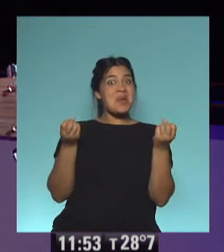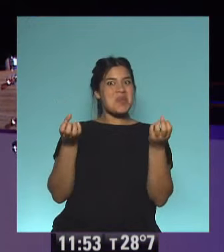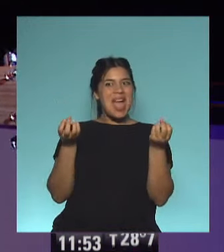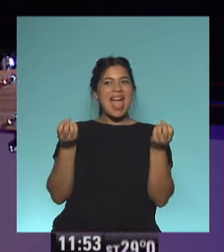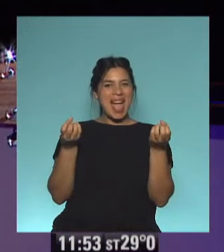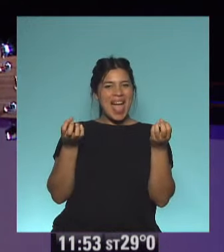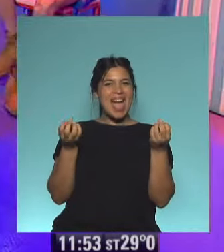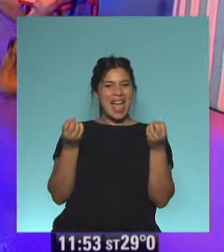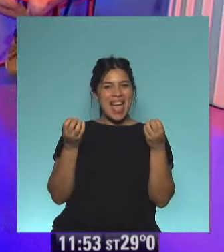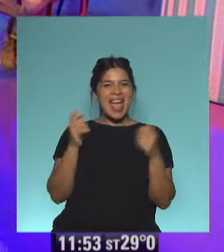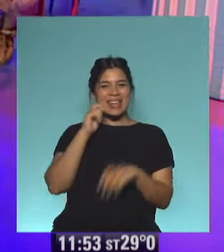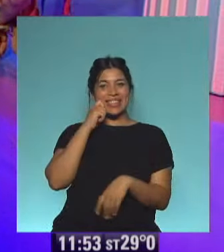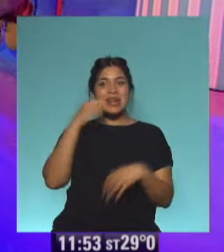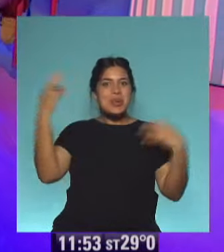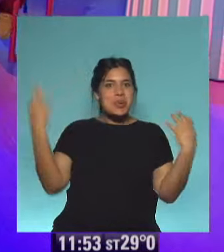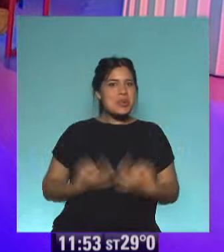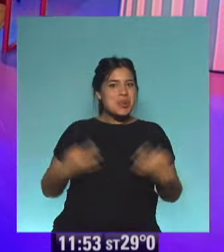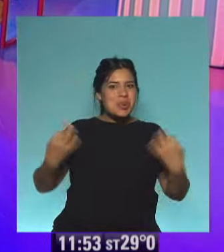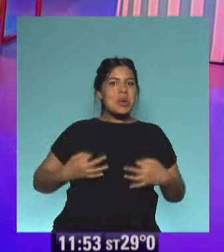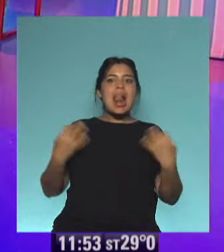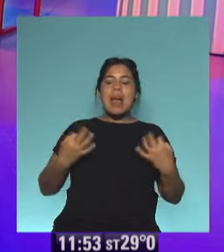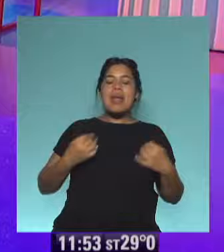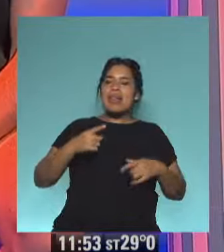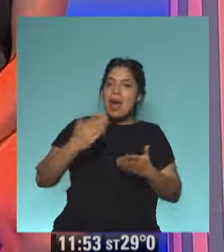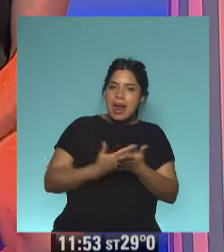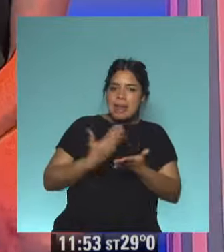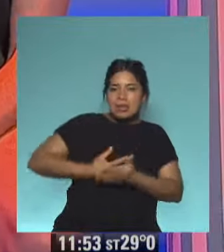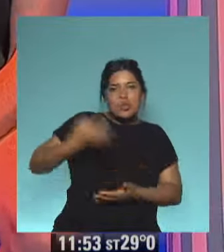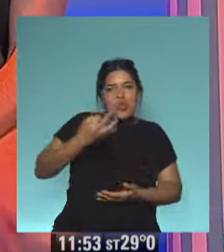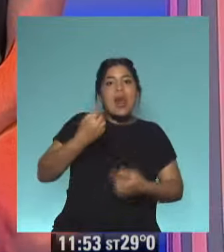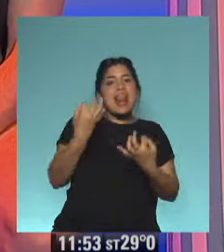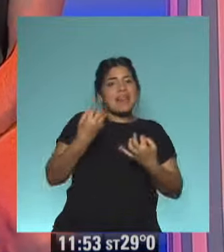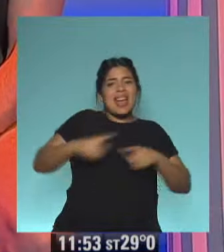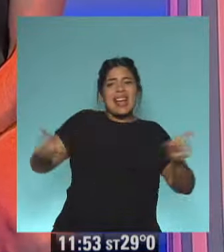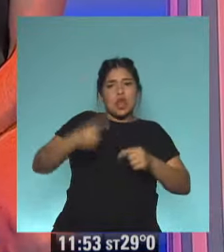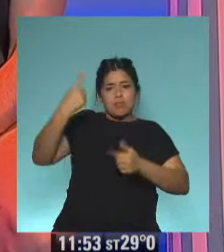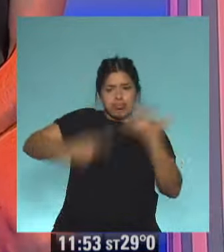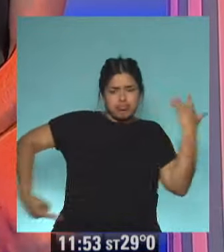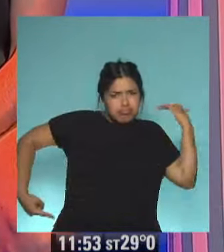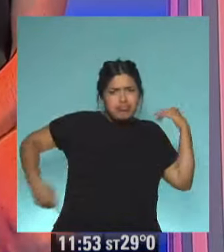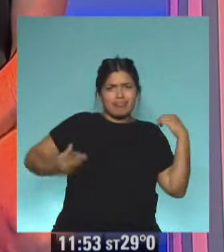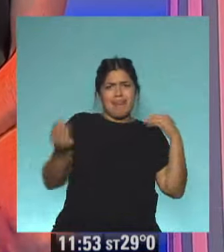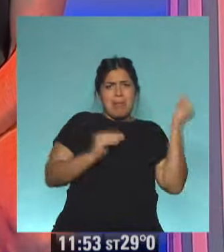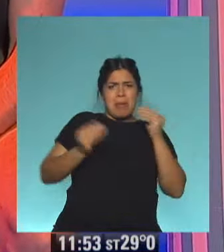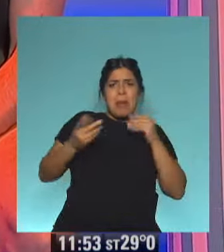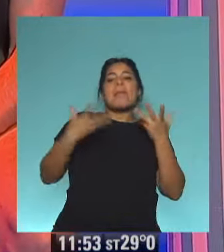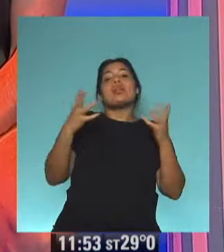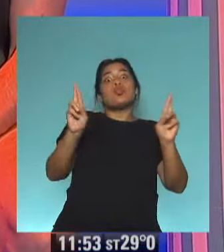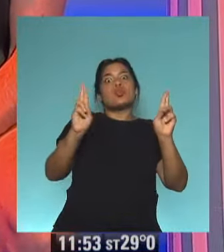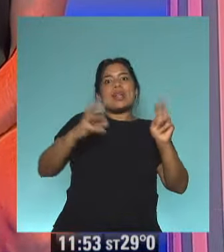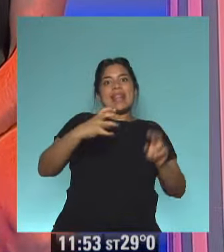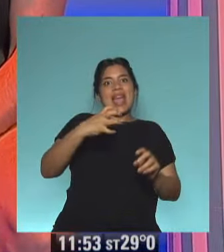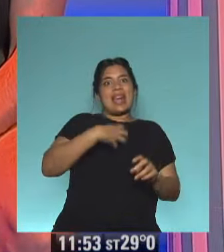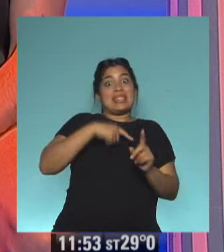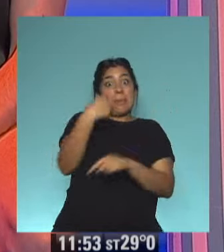Rita. Miren qué repaso, pero es verdad que vimos un montón de temas más, pero bueno, por suerte nos queda un poquito más de clase de música la semana que viene. Nos queda la